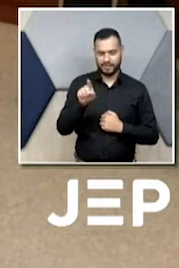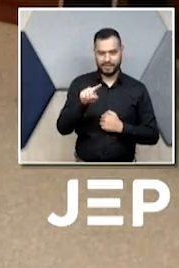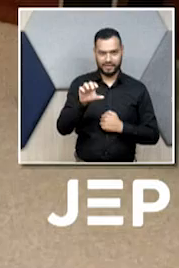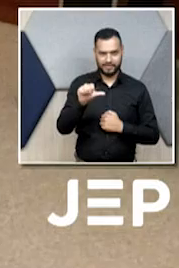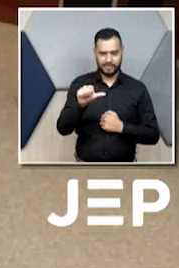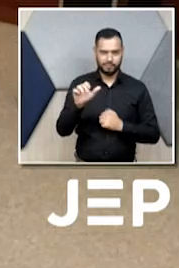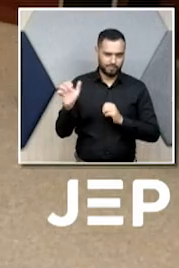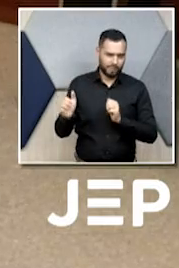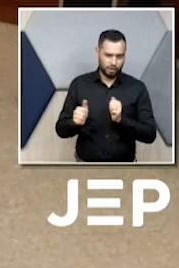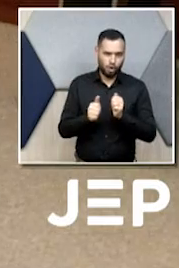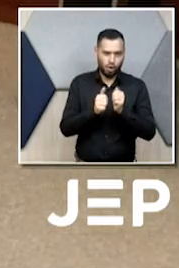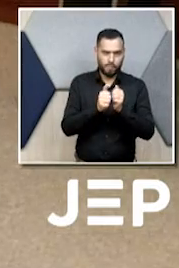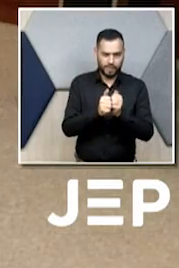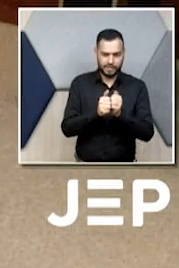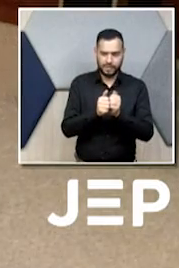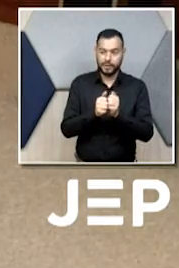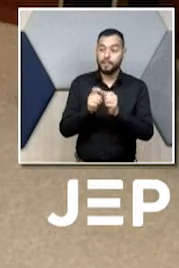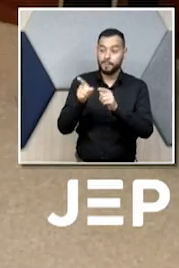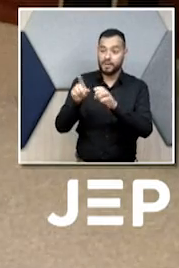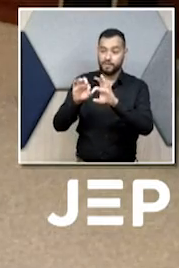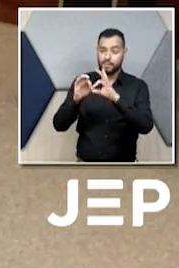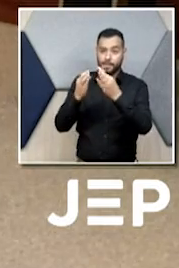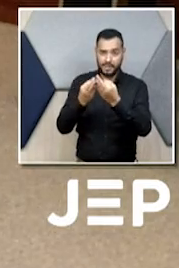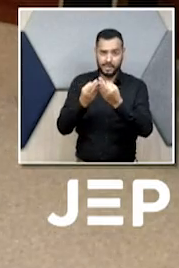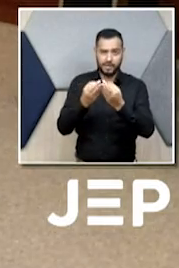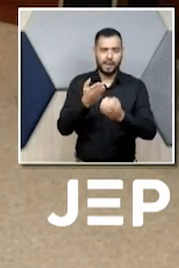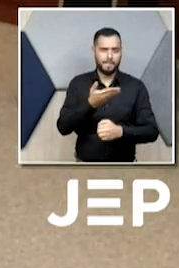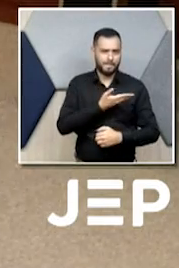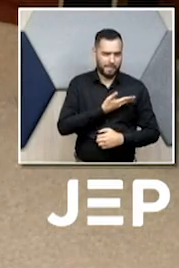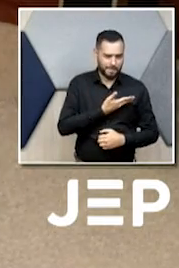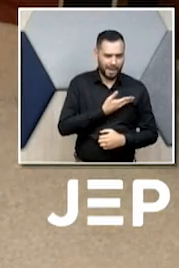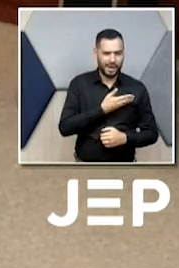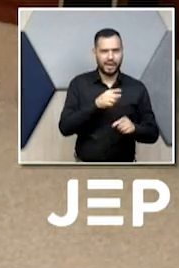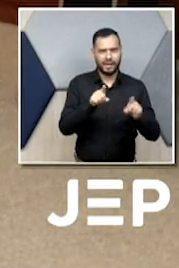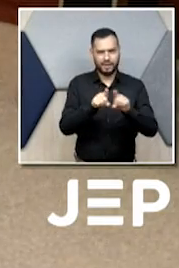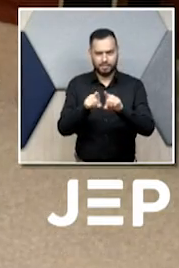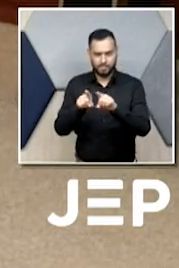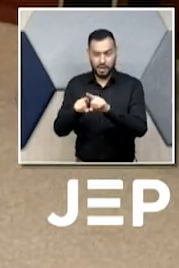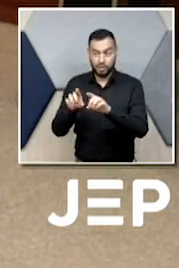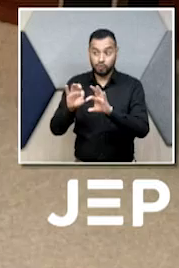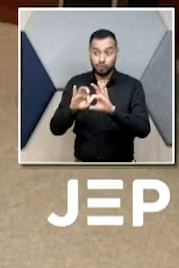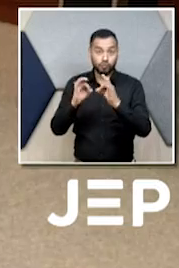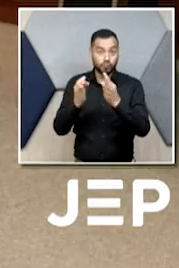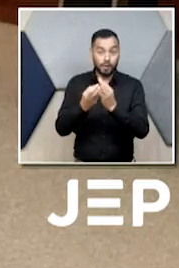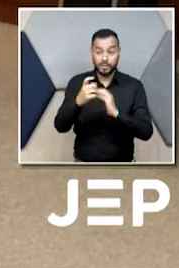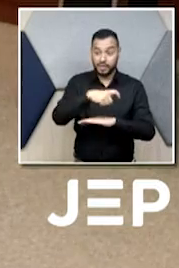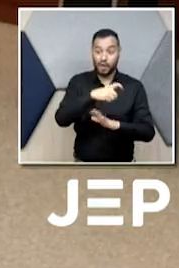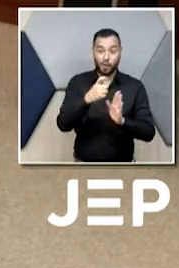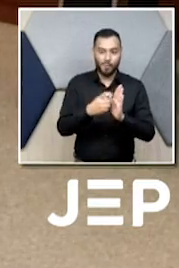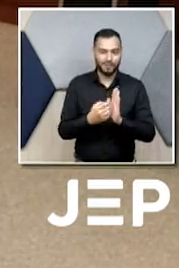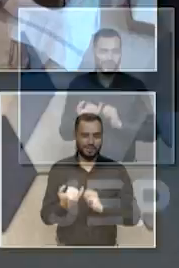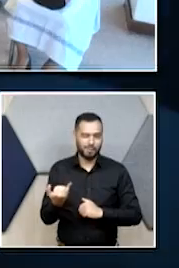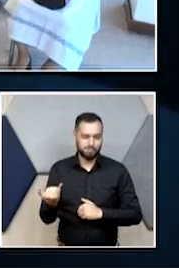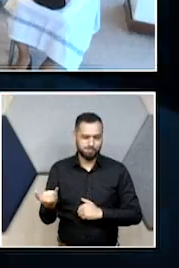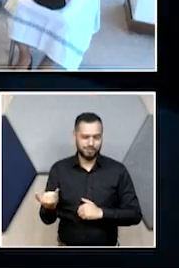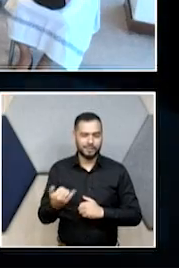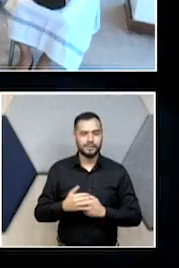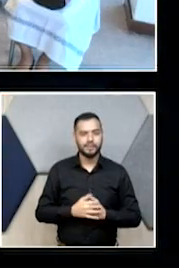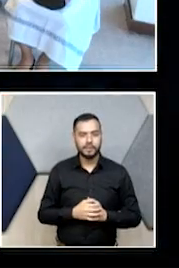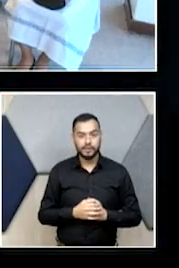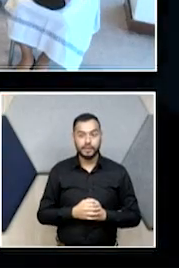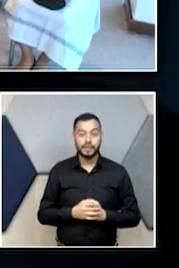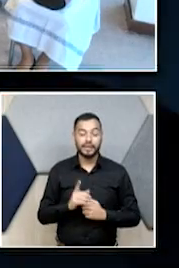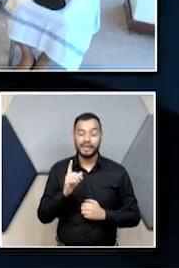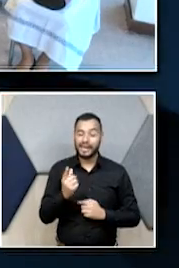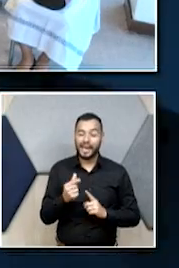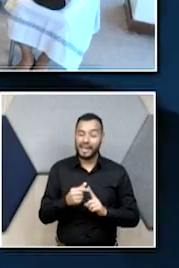a mi familia, mi mamá, mis hermanos, la familia completa que me acompañan, y particularmente